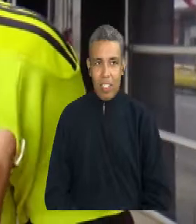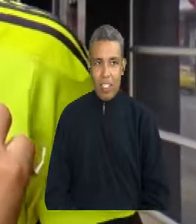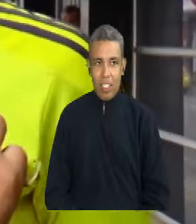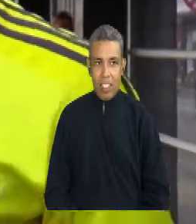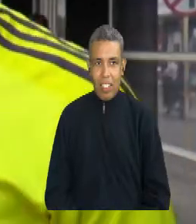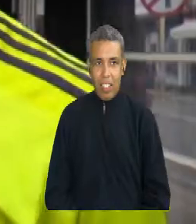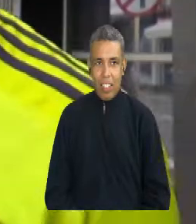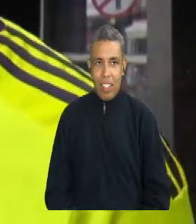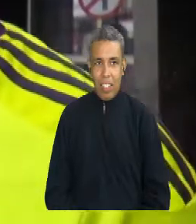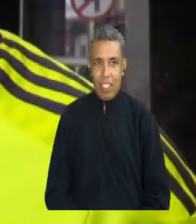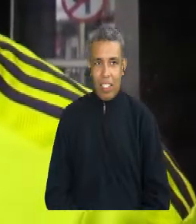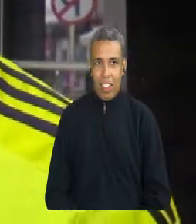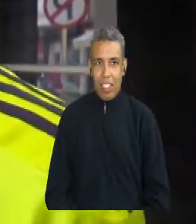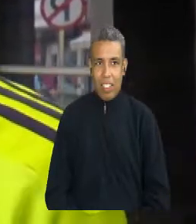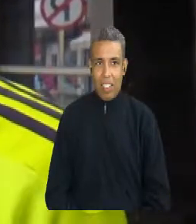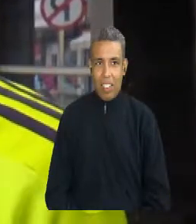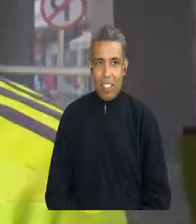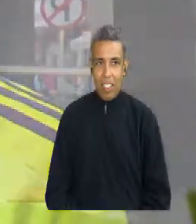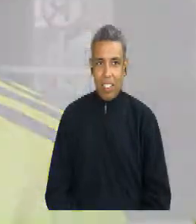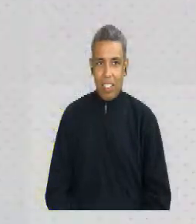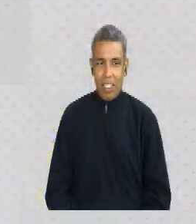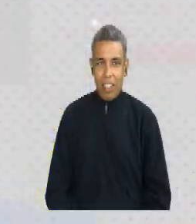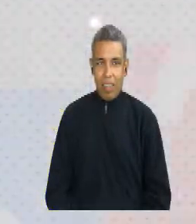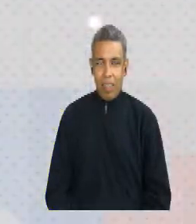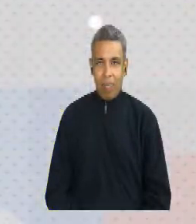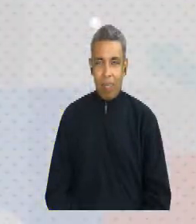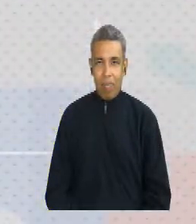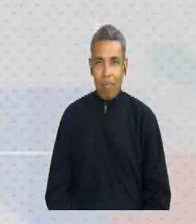dudo. Ahí está.